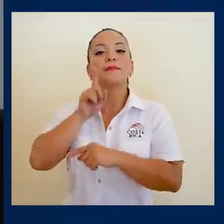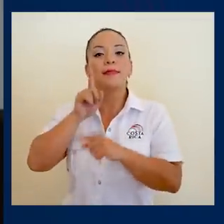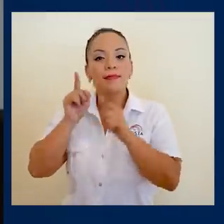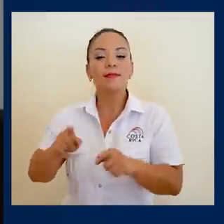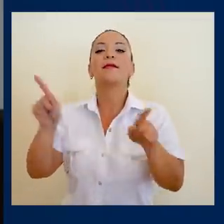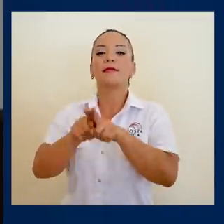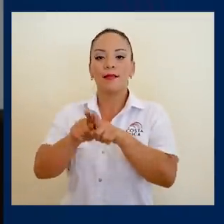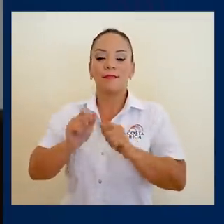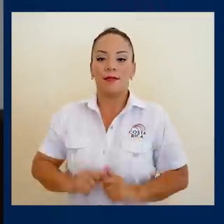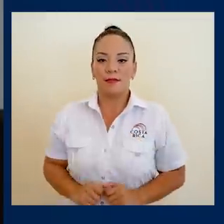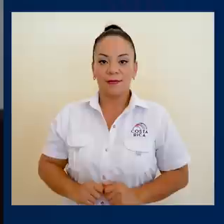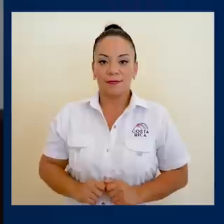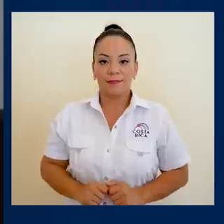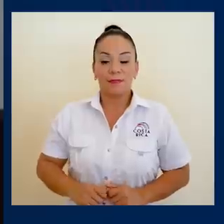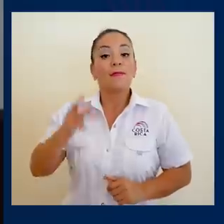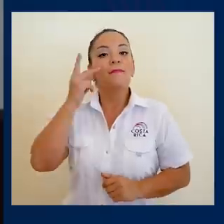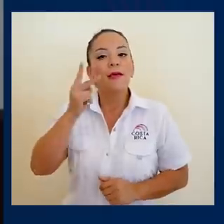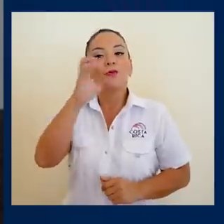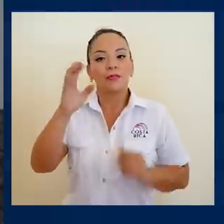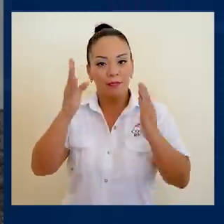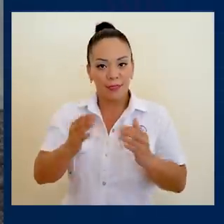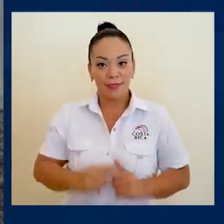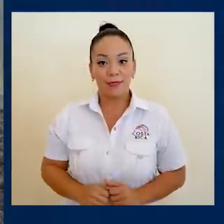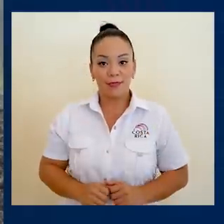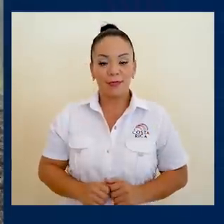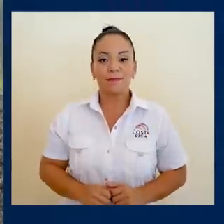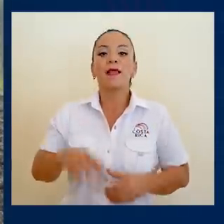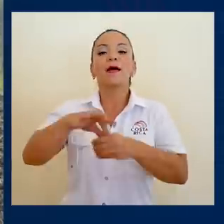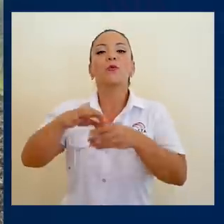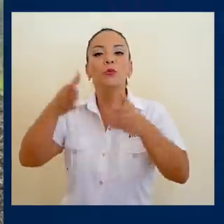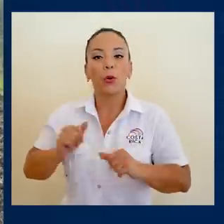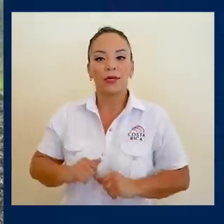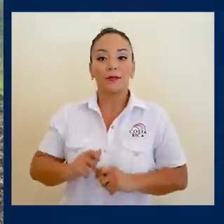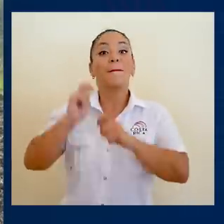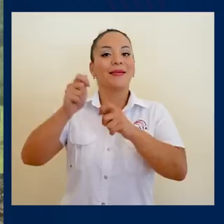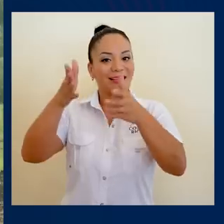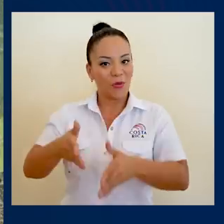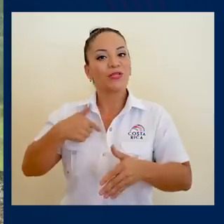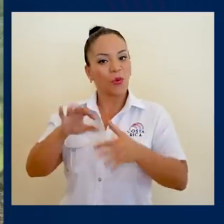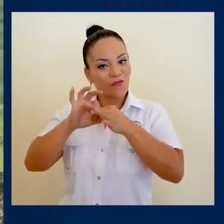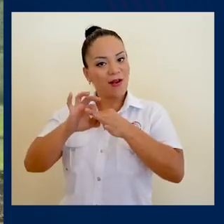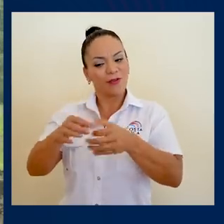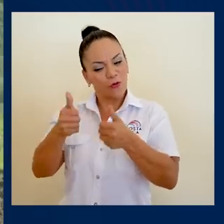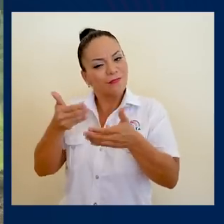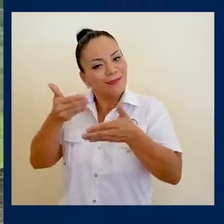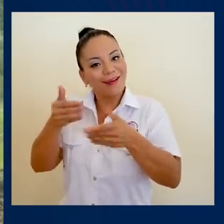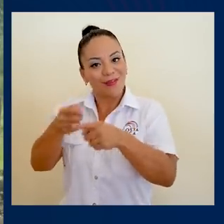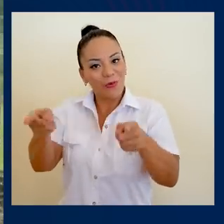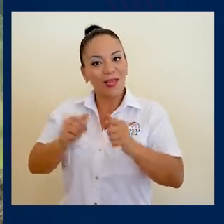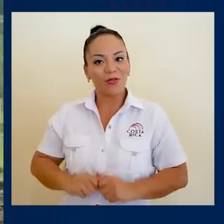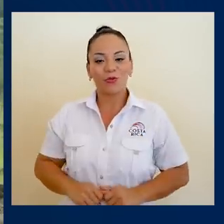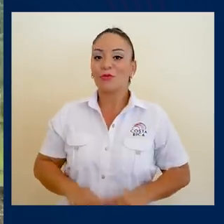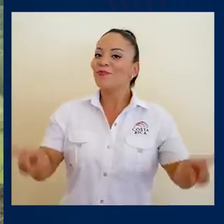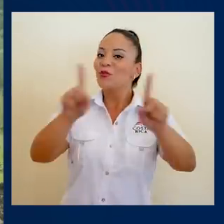mentira también. Vean, mis compatriotas, agricultores, pescadores con quien tengo una relación tan cercana,